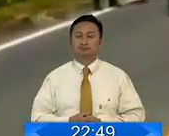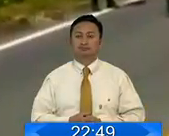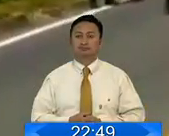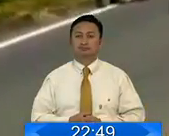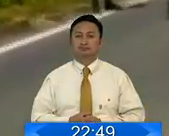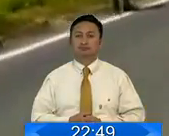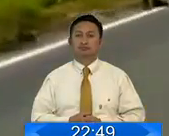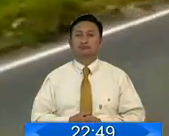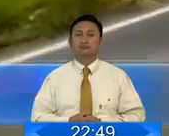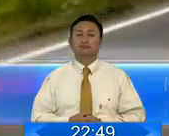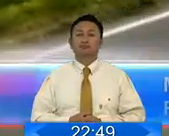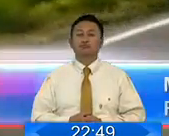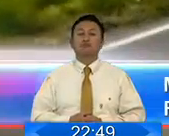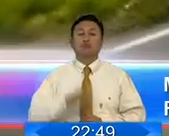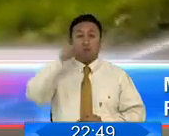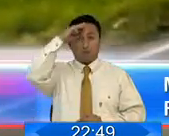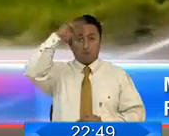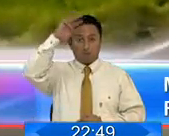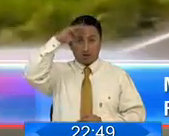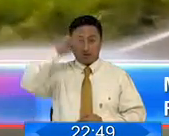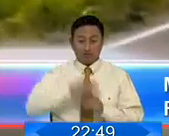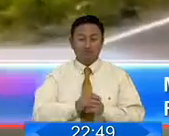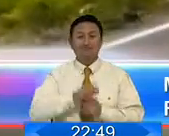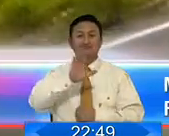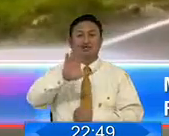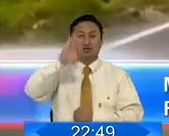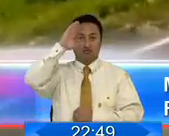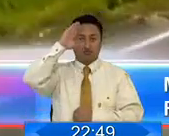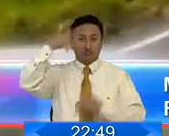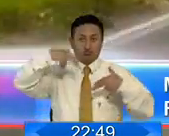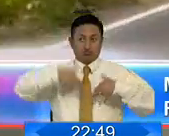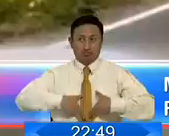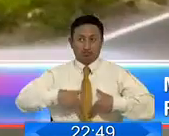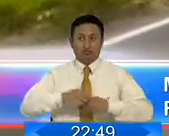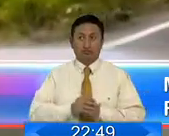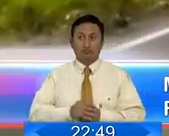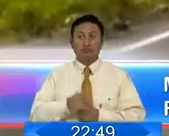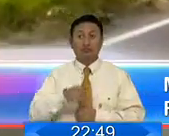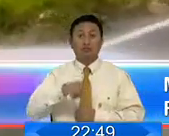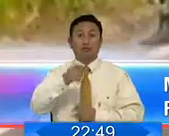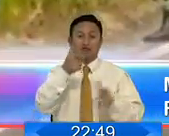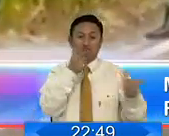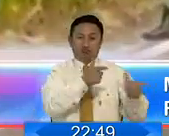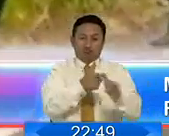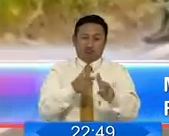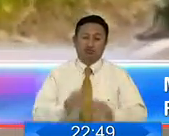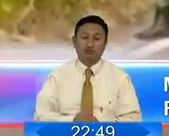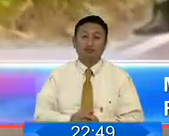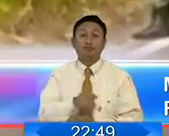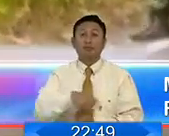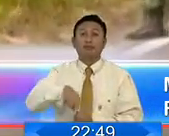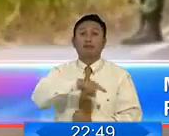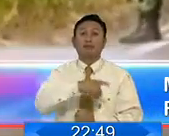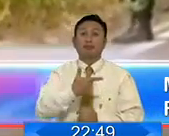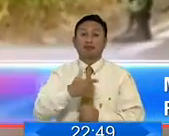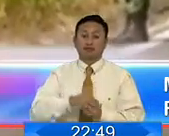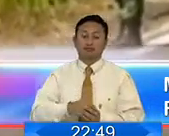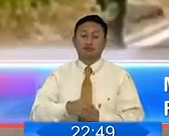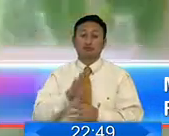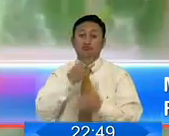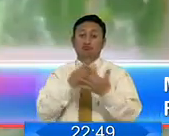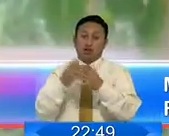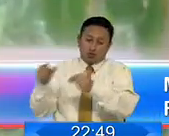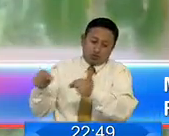En la ciudad de Guanajuato, México, 5 guardias penitenciarios del Cerezo Mil fueron asesinados mientras realizaban un traslado de